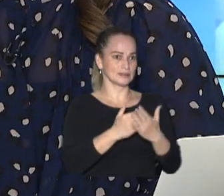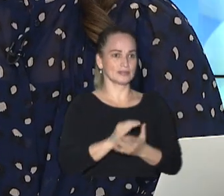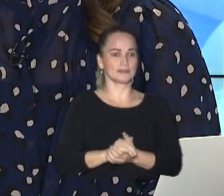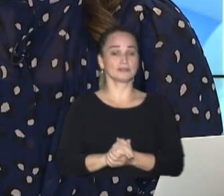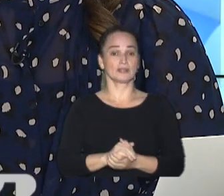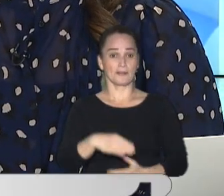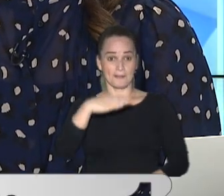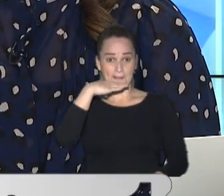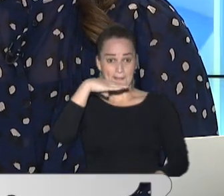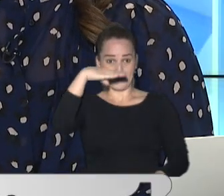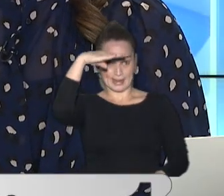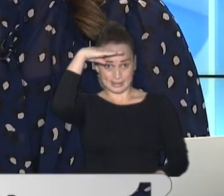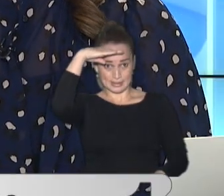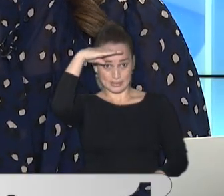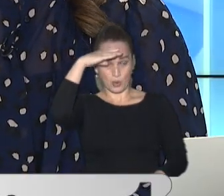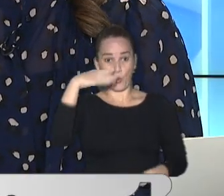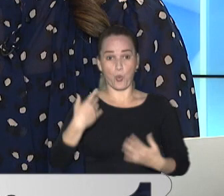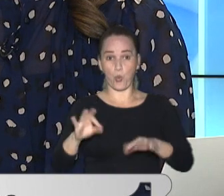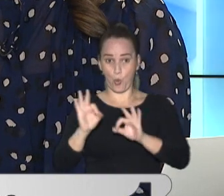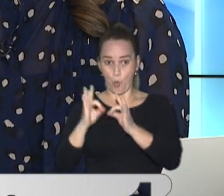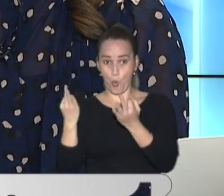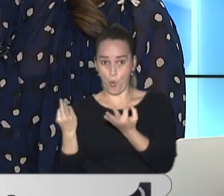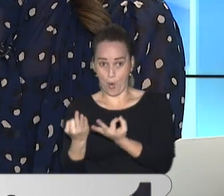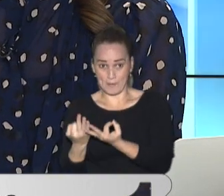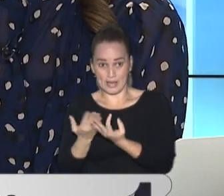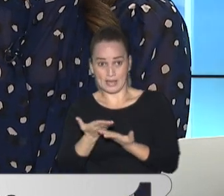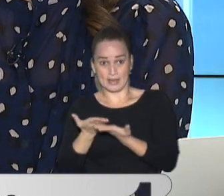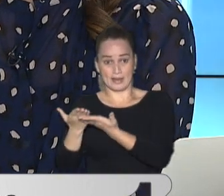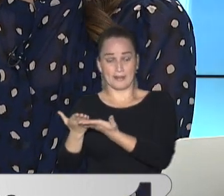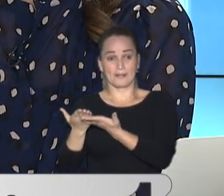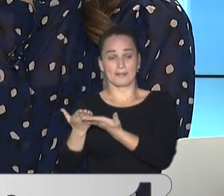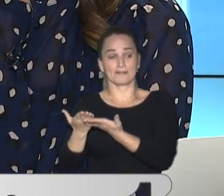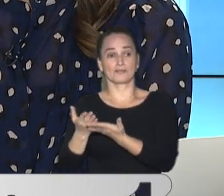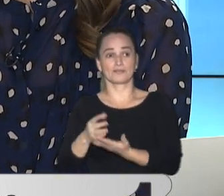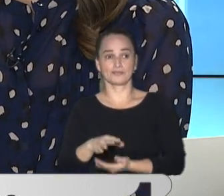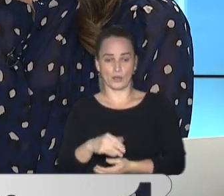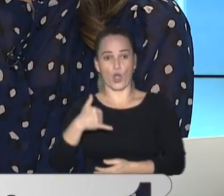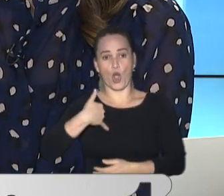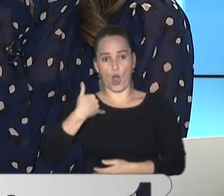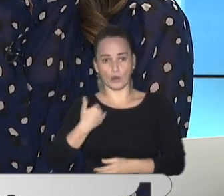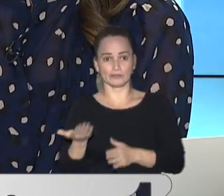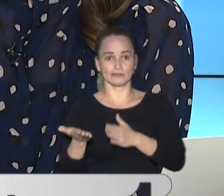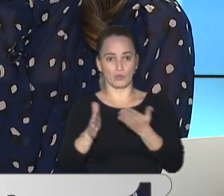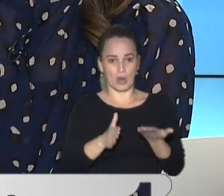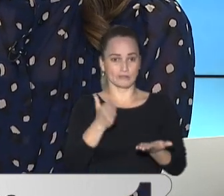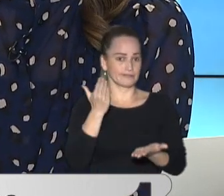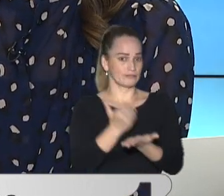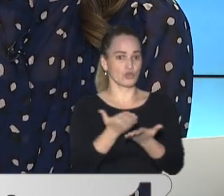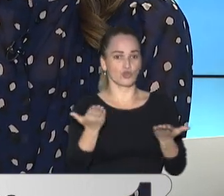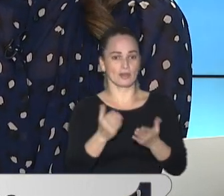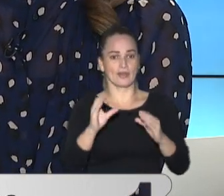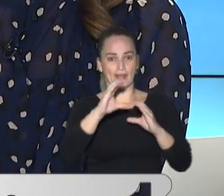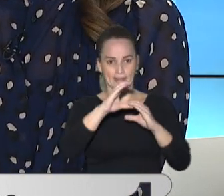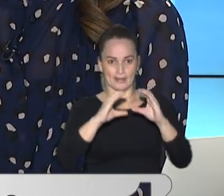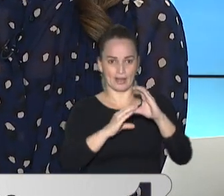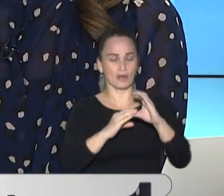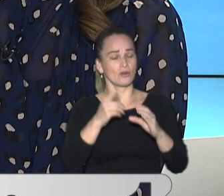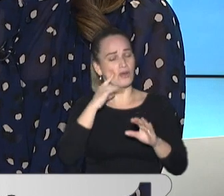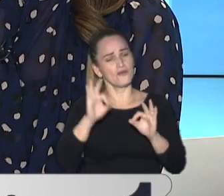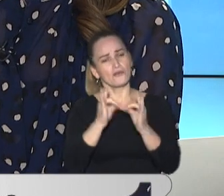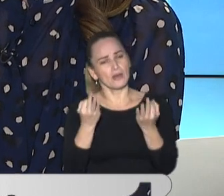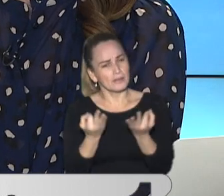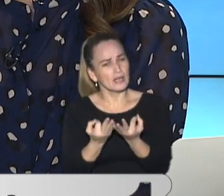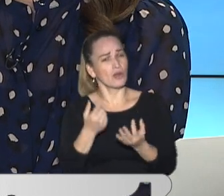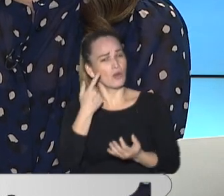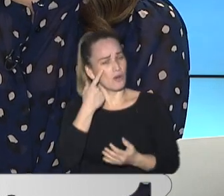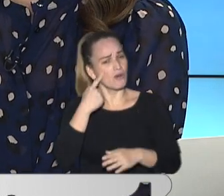Hasta Medellín llegó la familia de Silvano Cántaro, el peruano que apareció muerto en el Cauca. La familia de Silvano pide frenar los